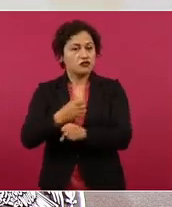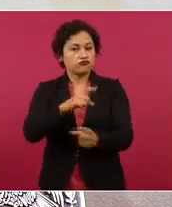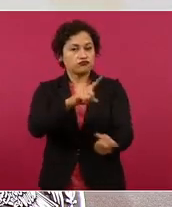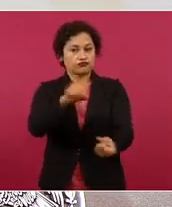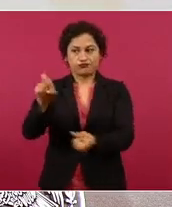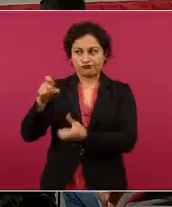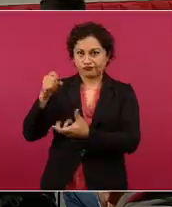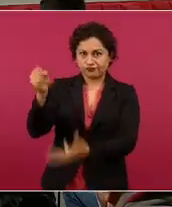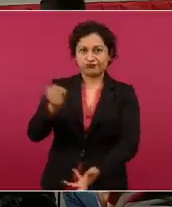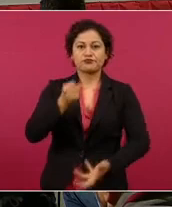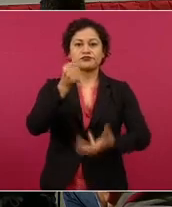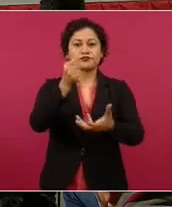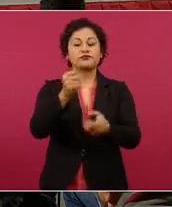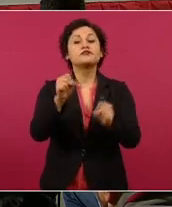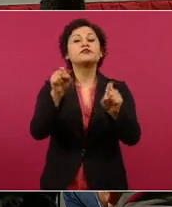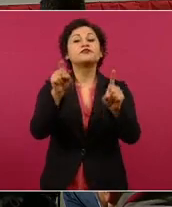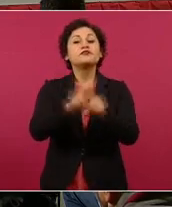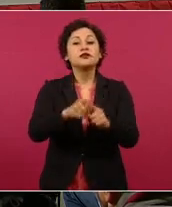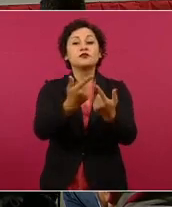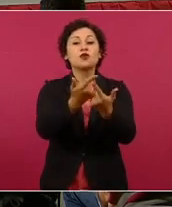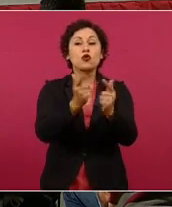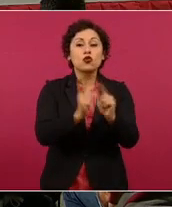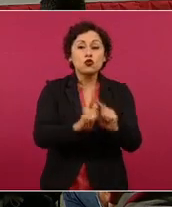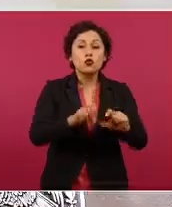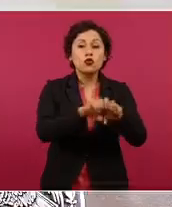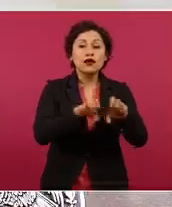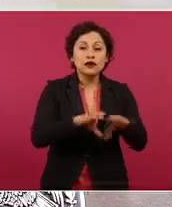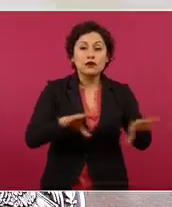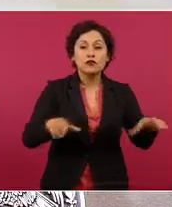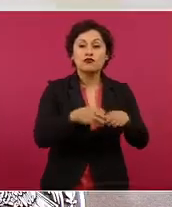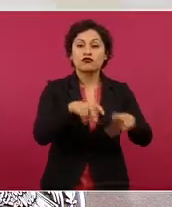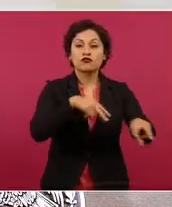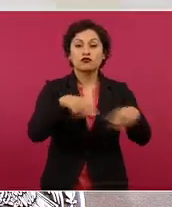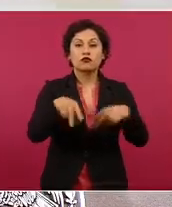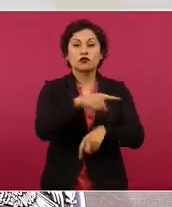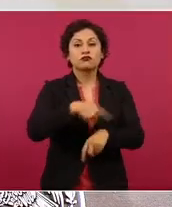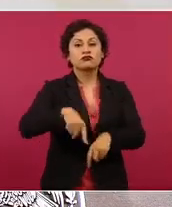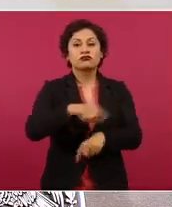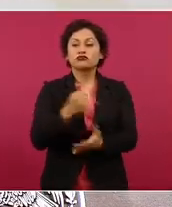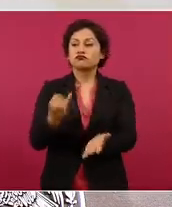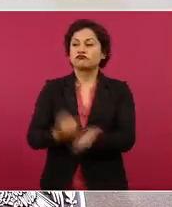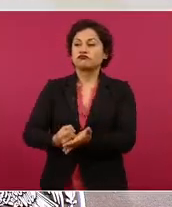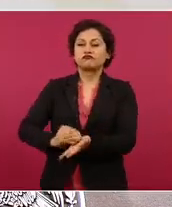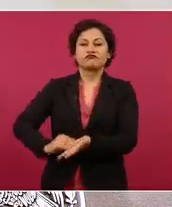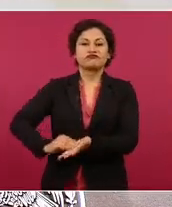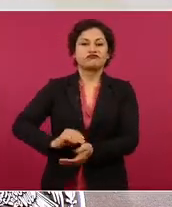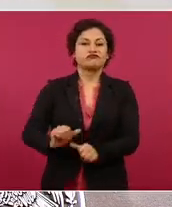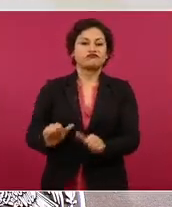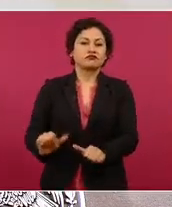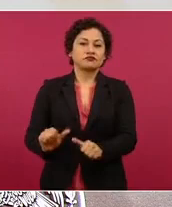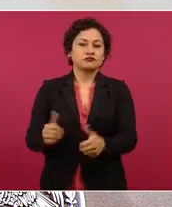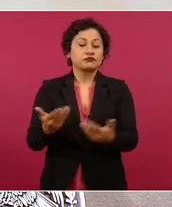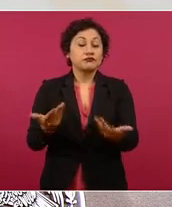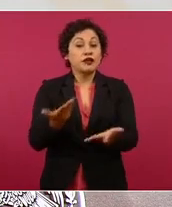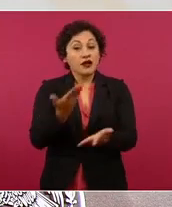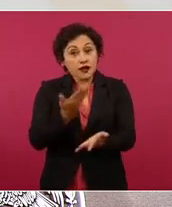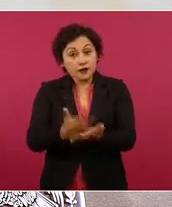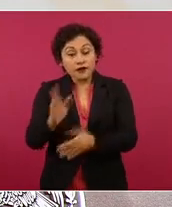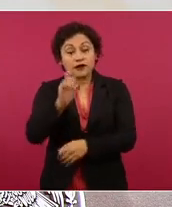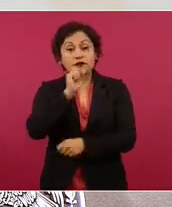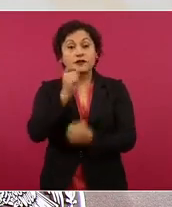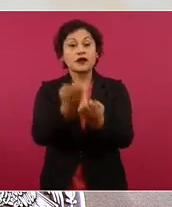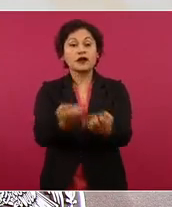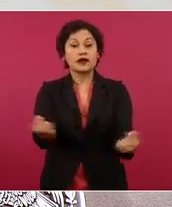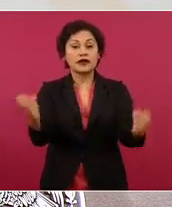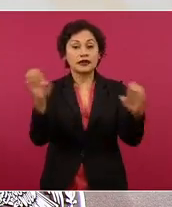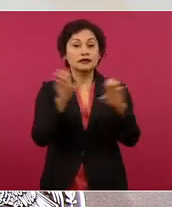y por gozar estos clubes de considerables condonaciones de impuestos, además de que les concesionan los estadios